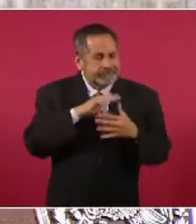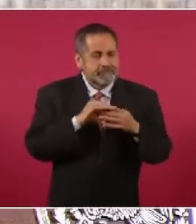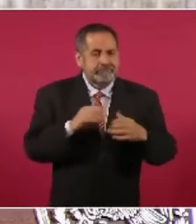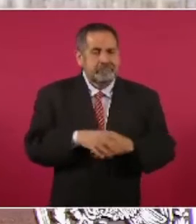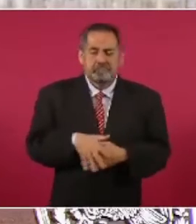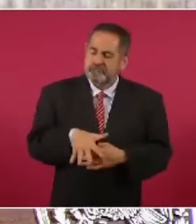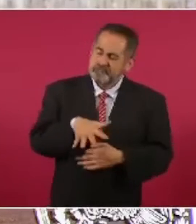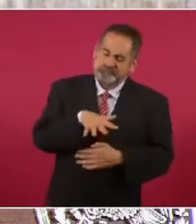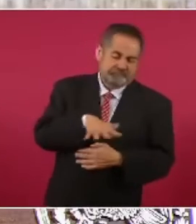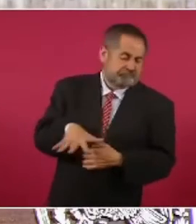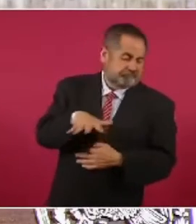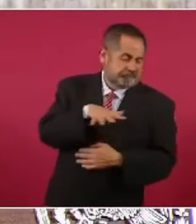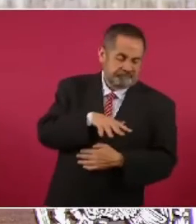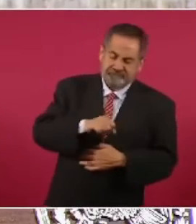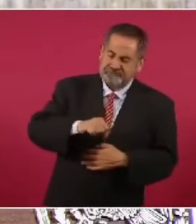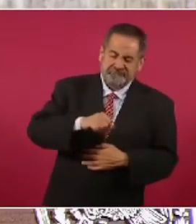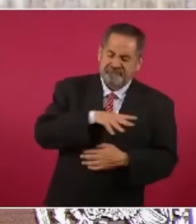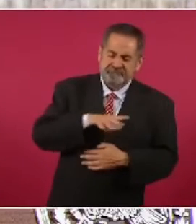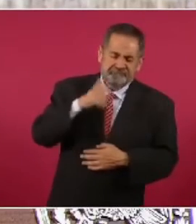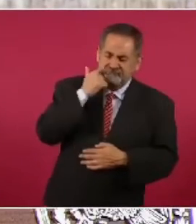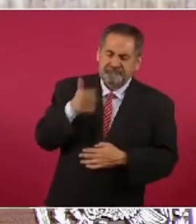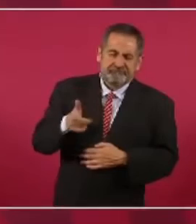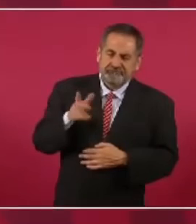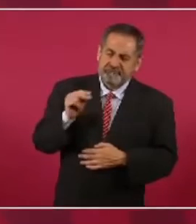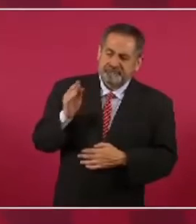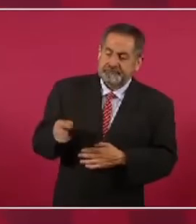No quisieron,